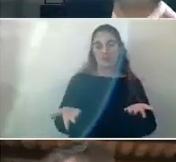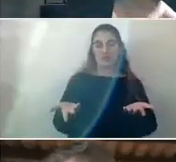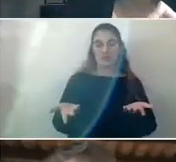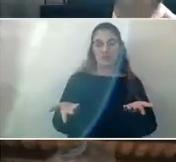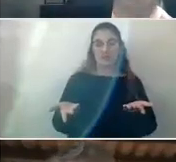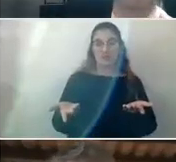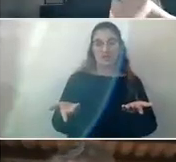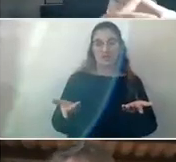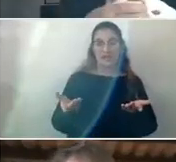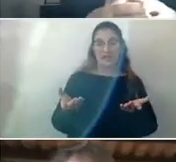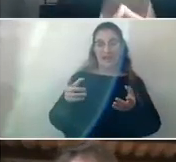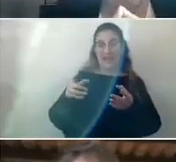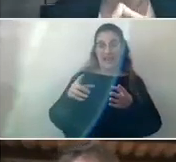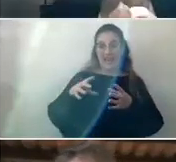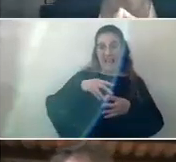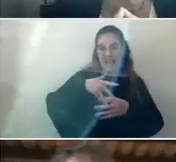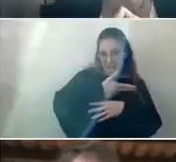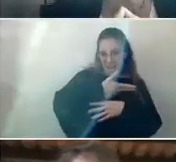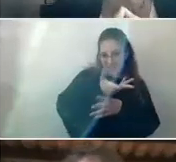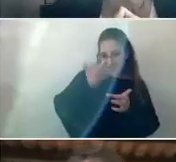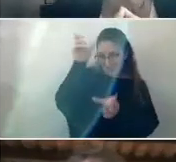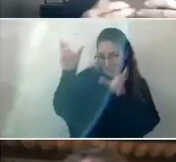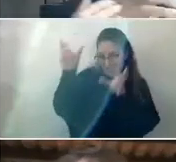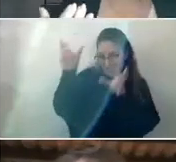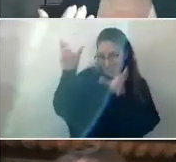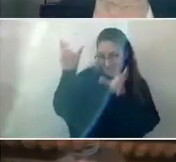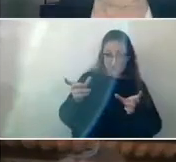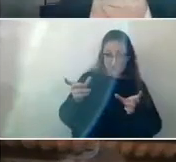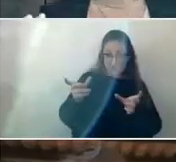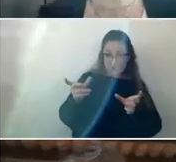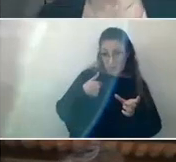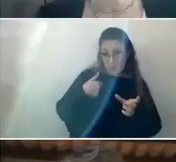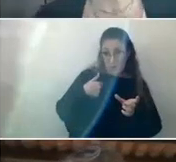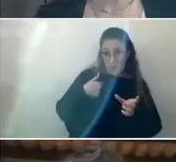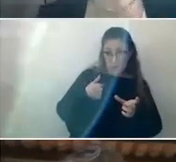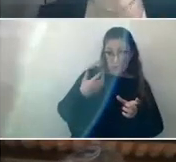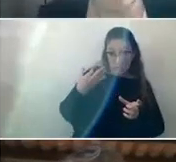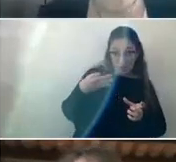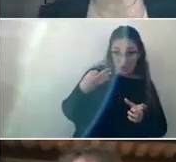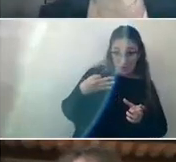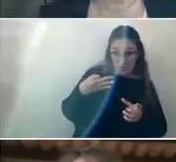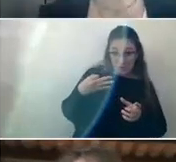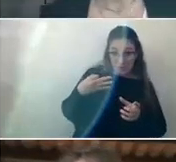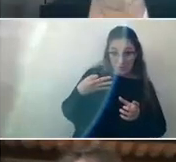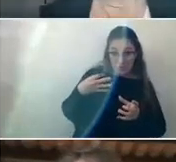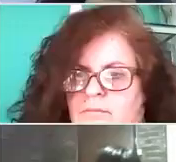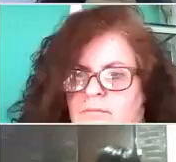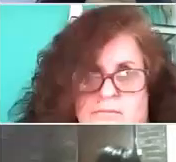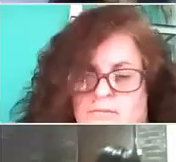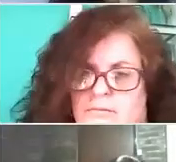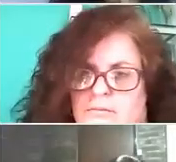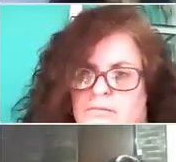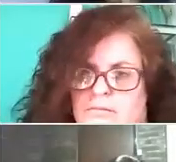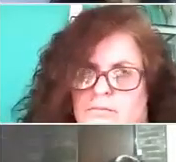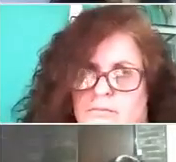entorno o sea la sociedad nosotros somos los que tendríamos que hacer el ajuste razonable de todo